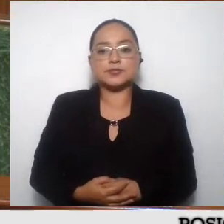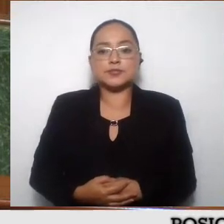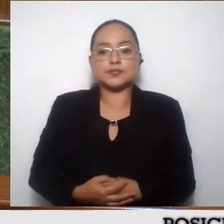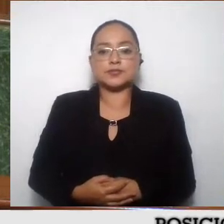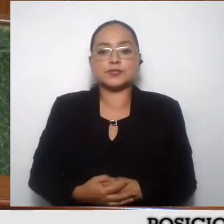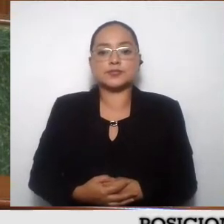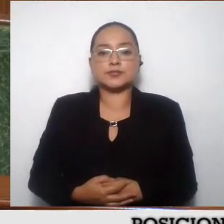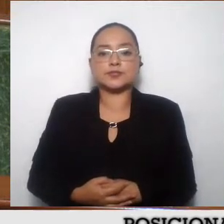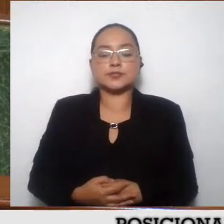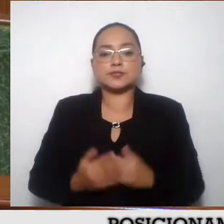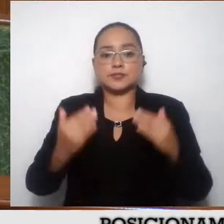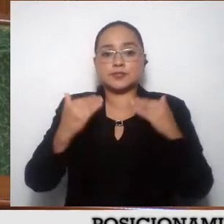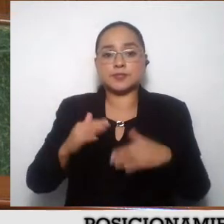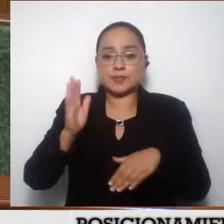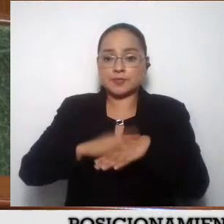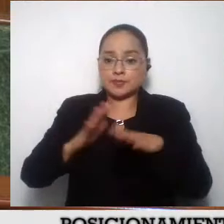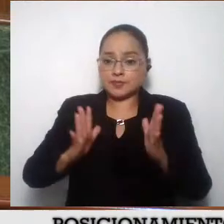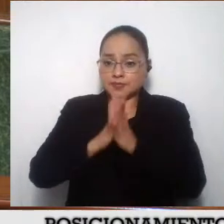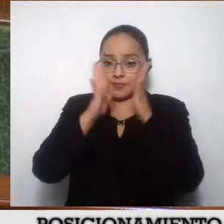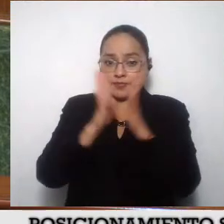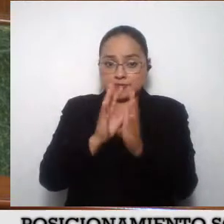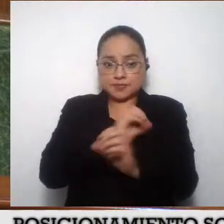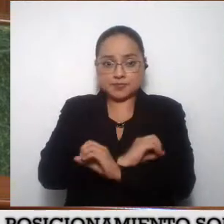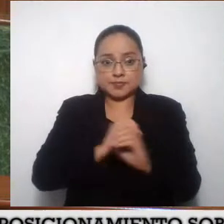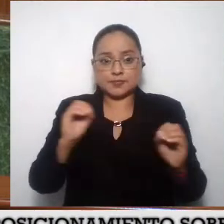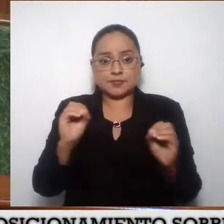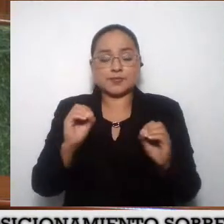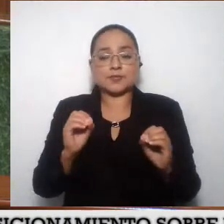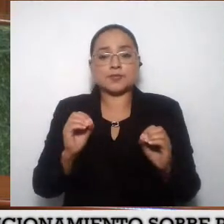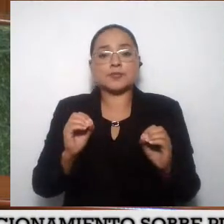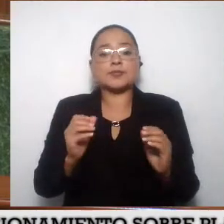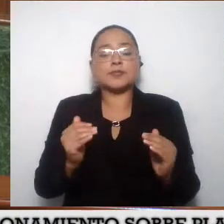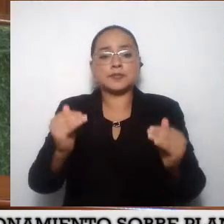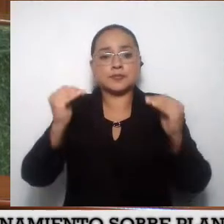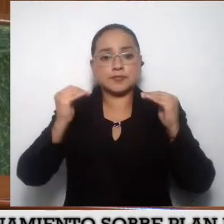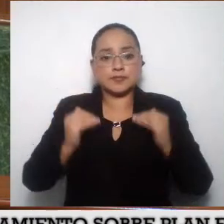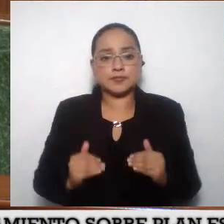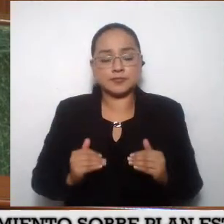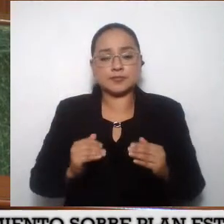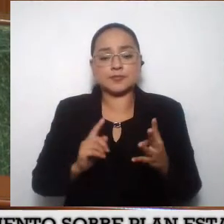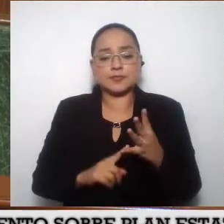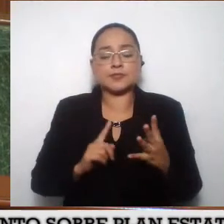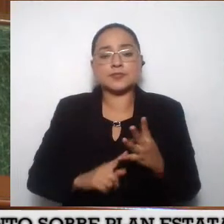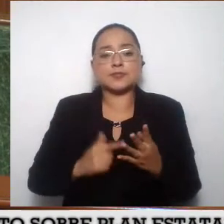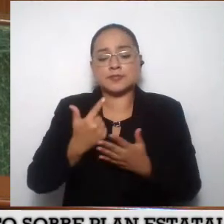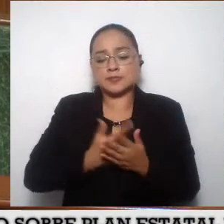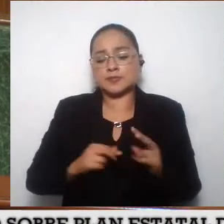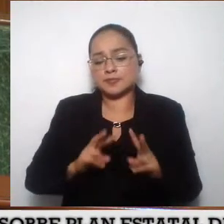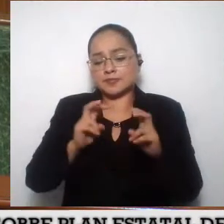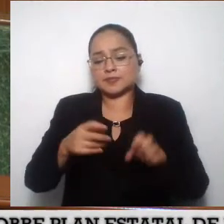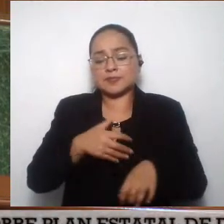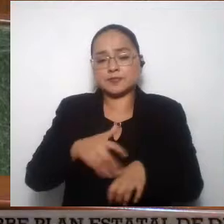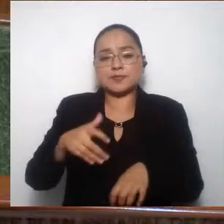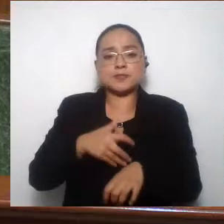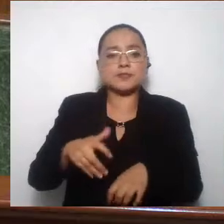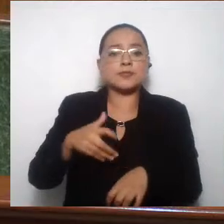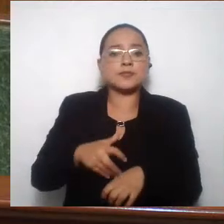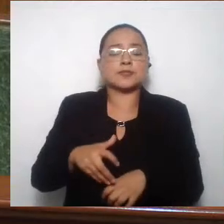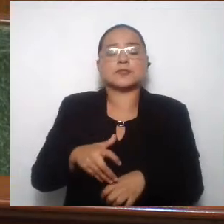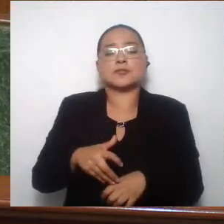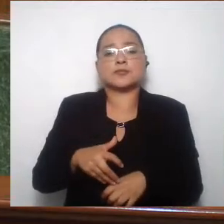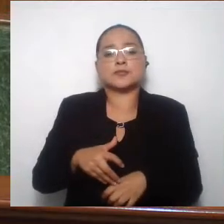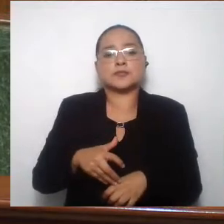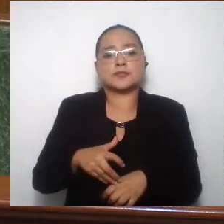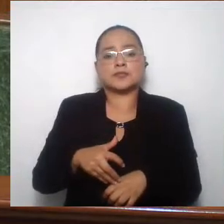No habiendo más oradores sobre el mismo tema, pasamos al punto siguiente, que es clausura